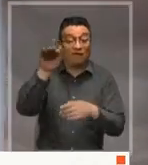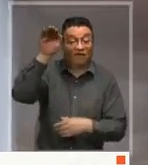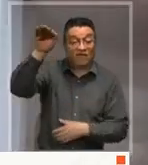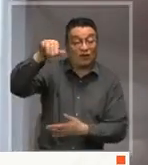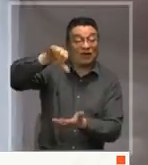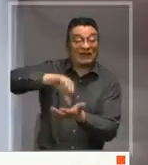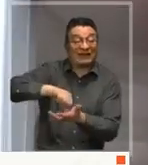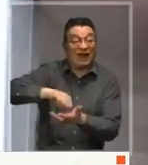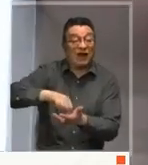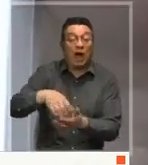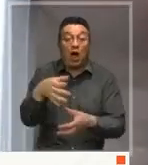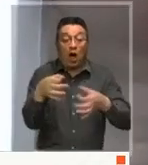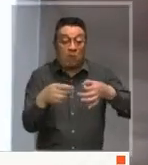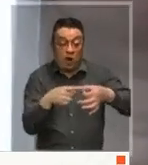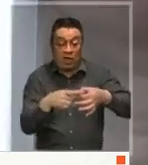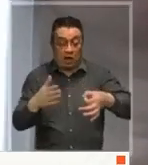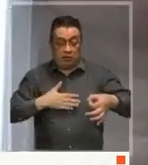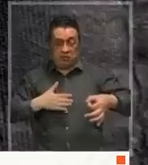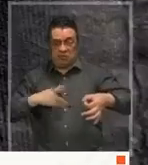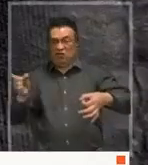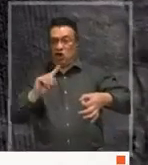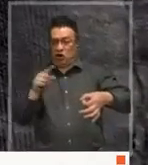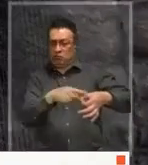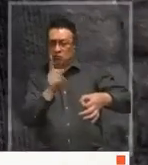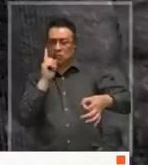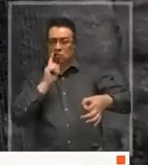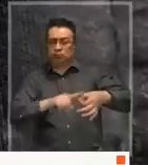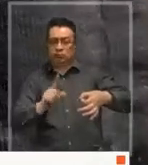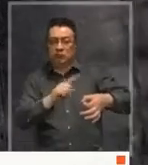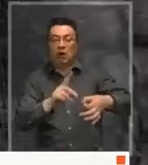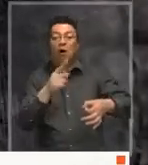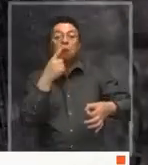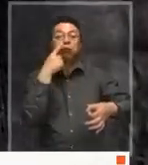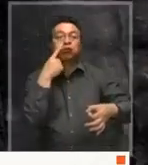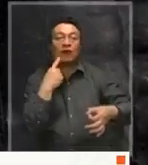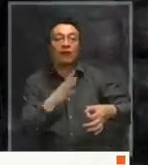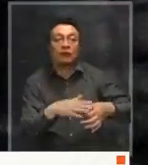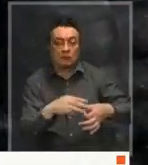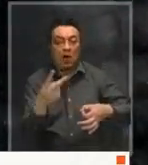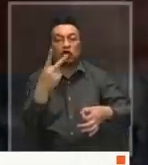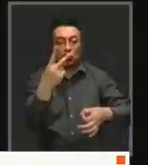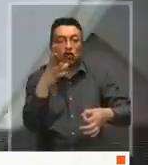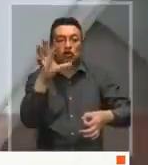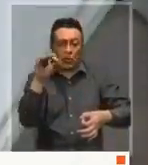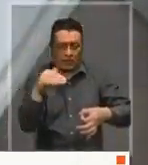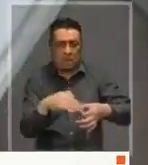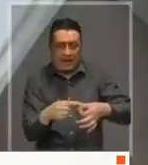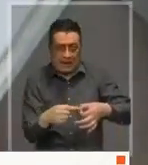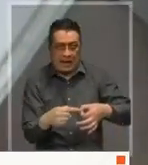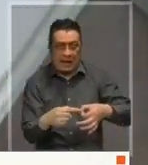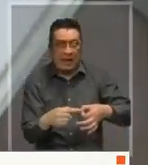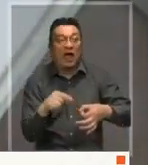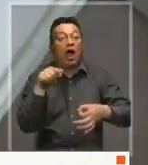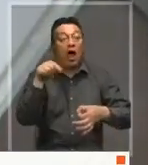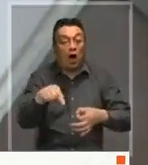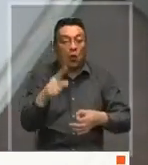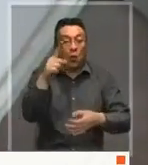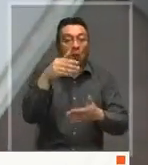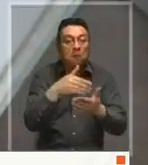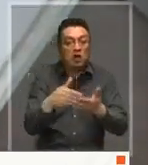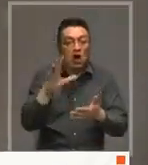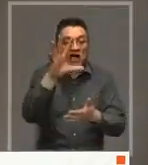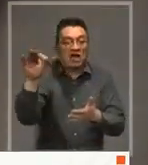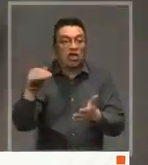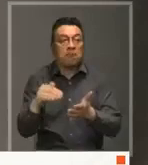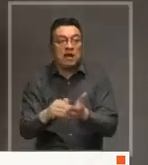central no fue una moneda emitida por ellos y lo más probable es que haya sido de prueba. Pagan 250 mil pesos. Hoy ofrecen desde el